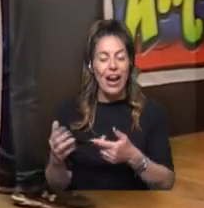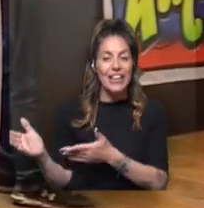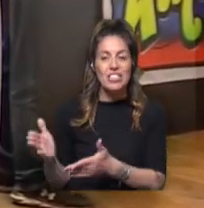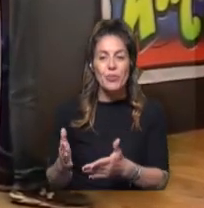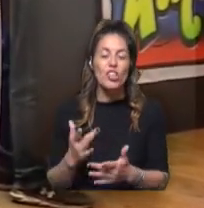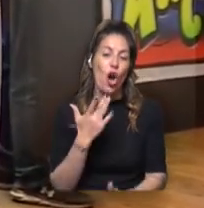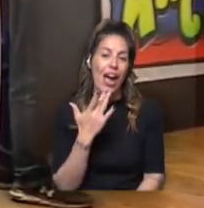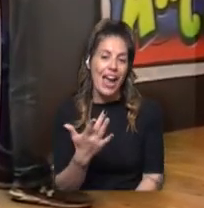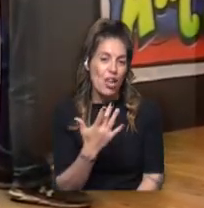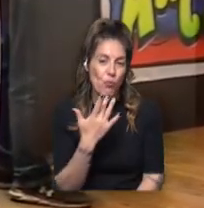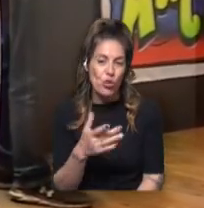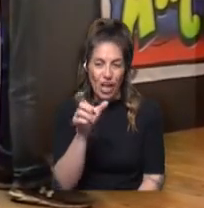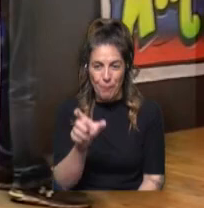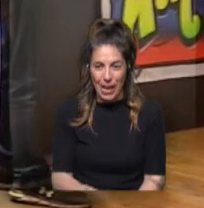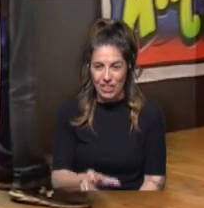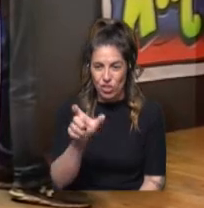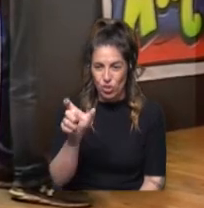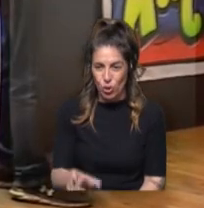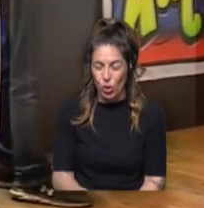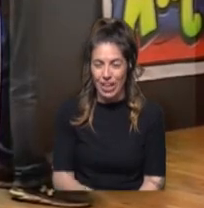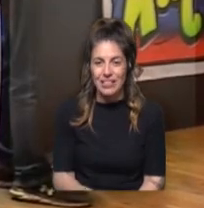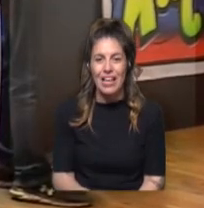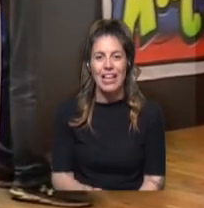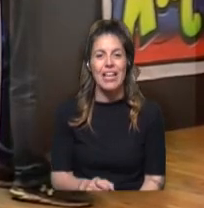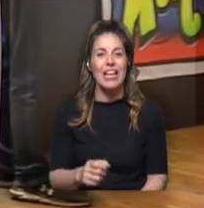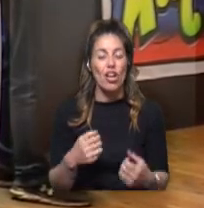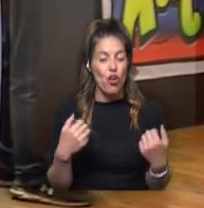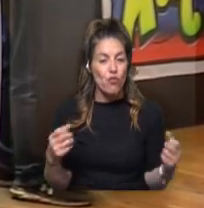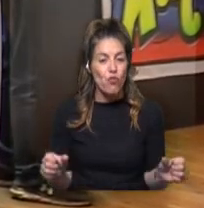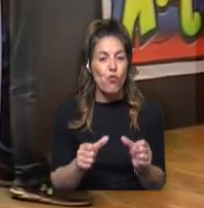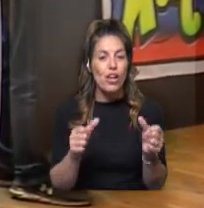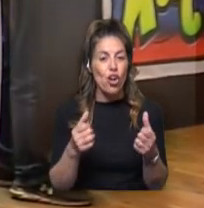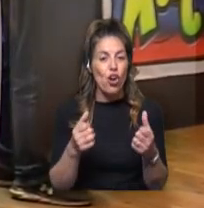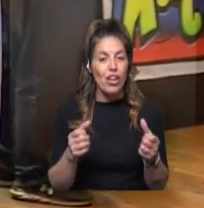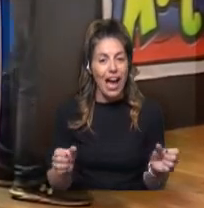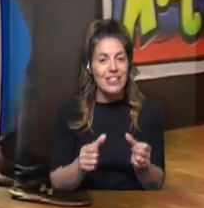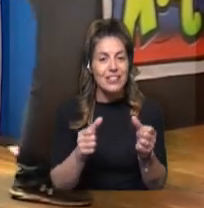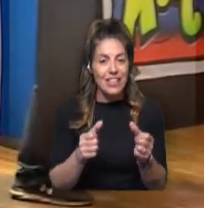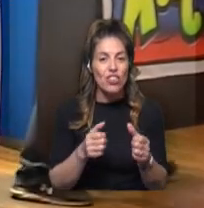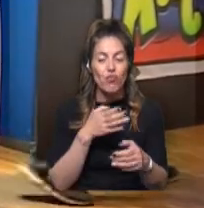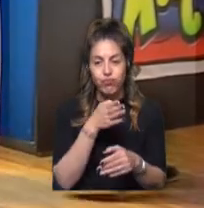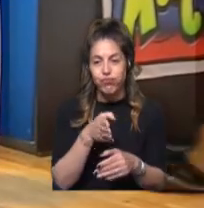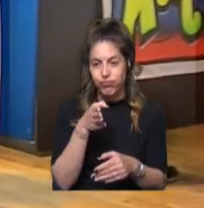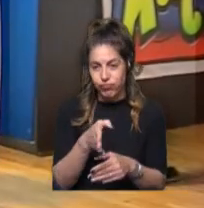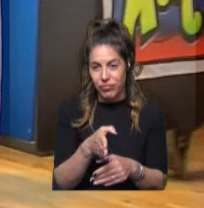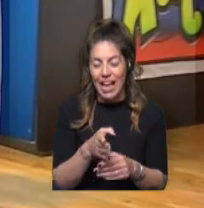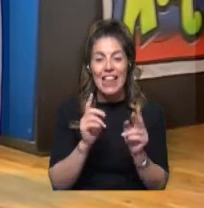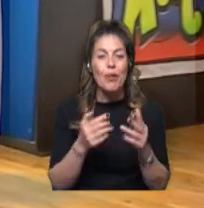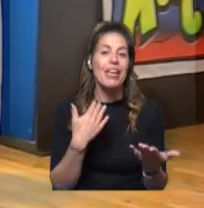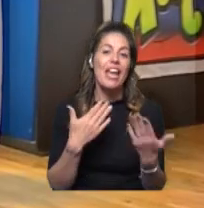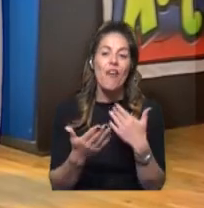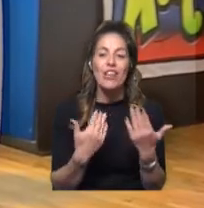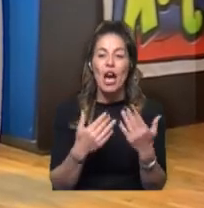hermosas, hermoses personajes que lo fueron poblando a través de todo este periodo hermoso que fue. También hablábamos con la gente del